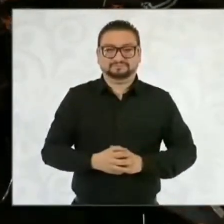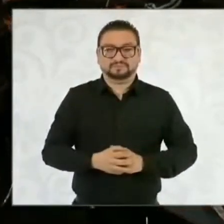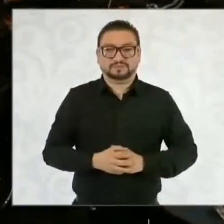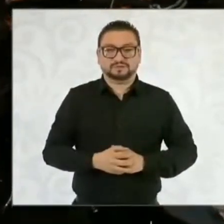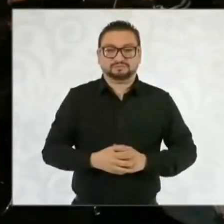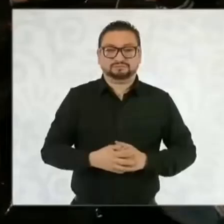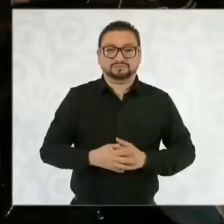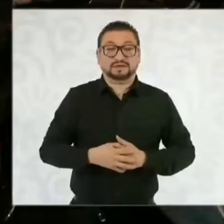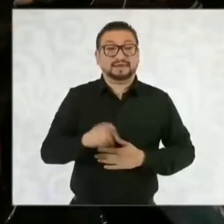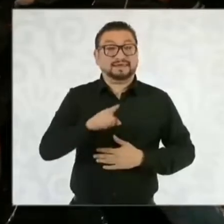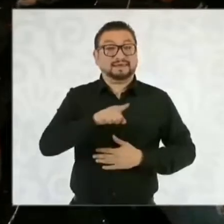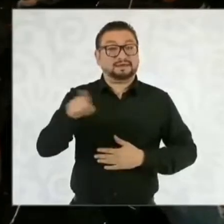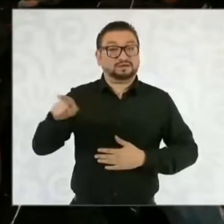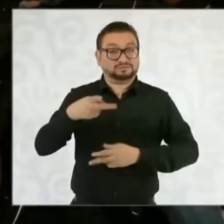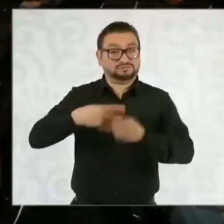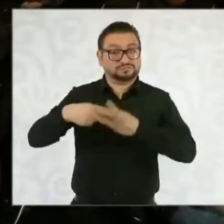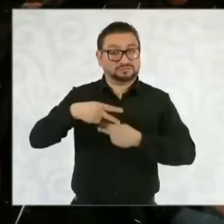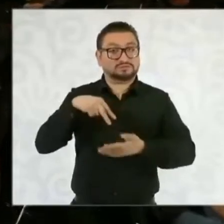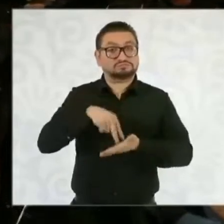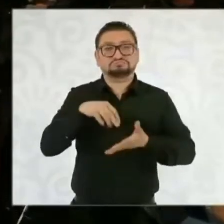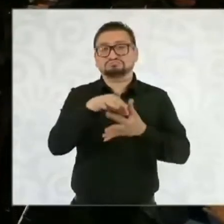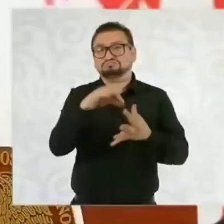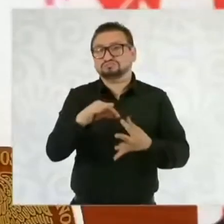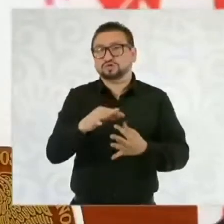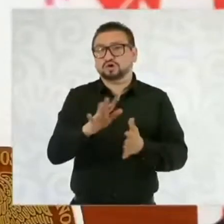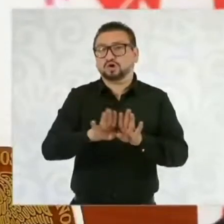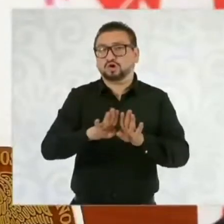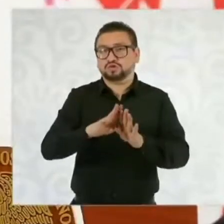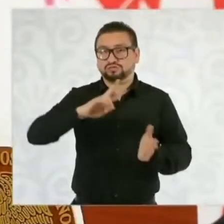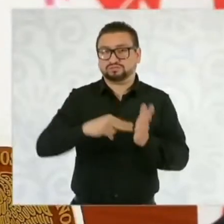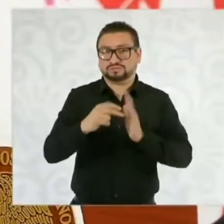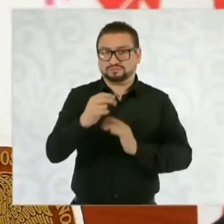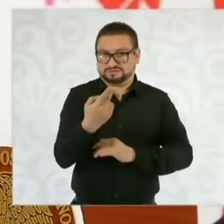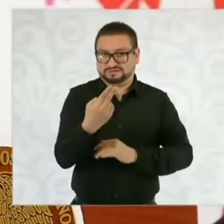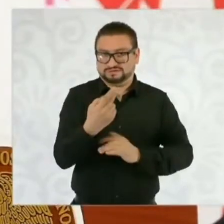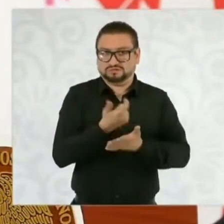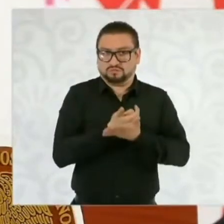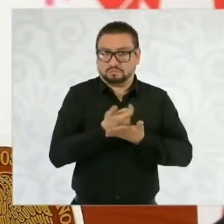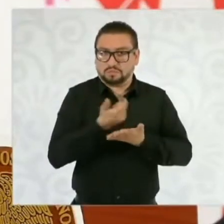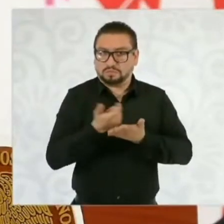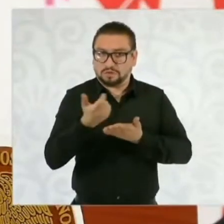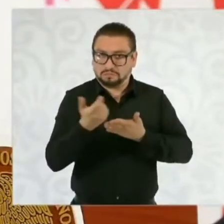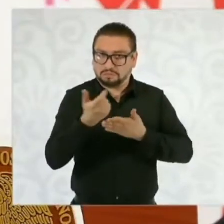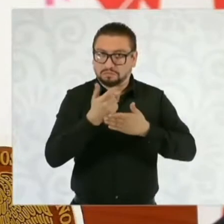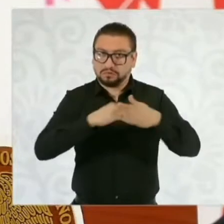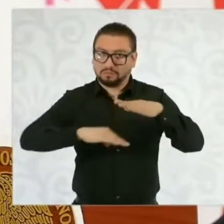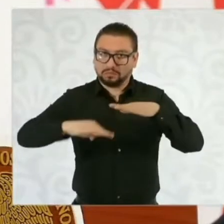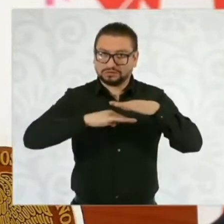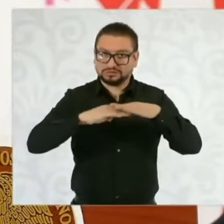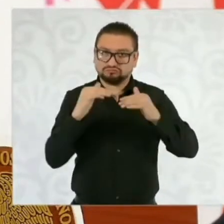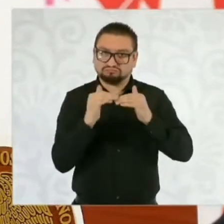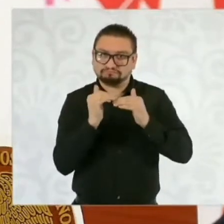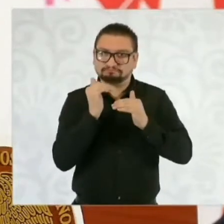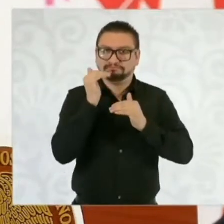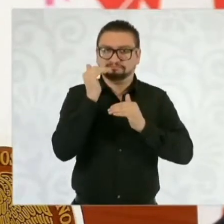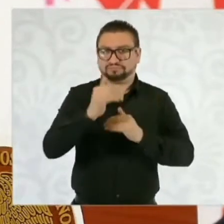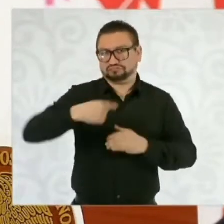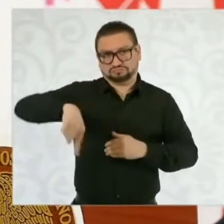Nos van a hablar del incremento del salario mínimo para el 2025, que hemos llegado a un